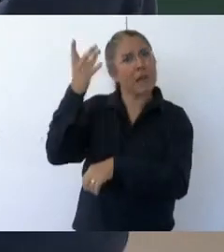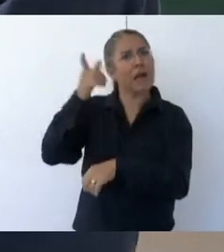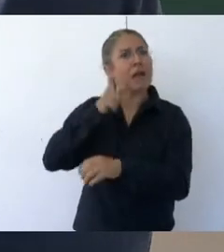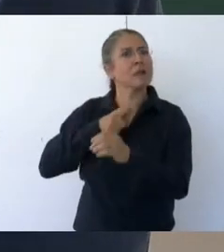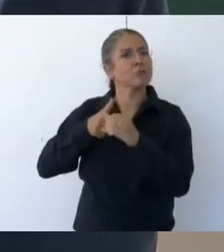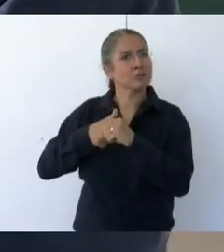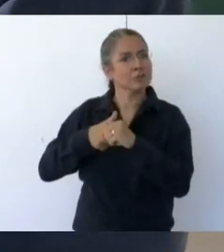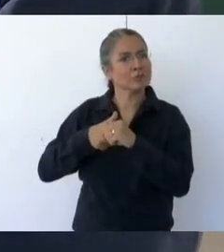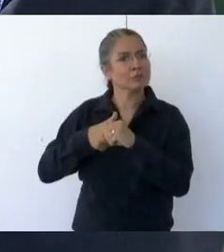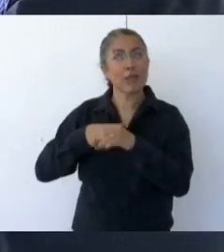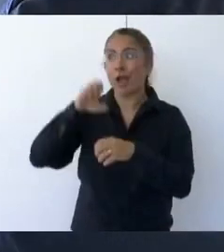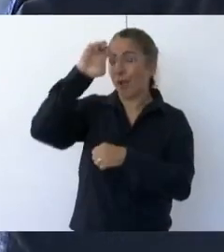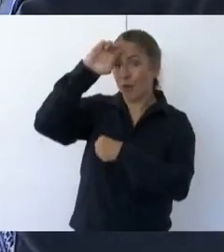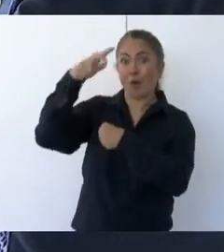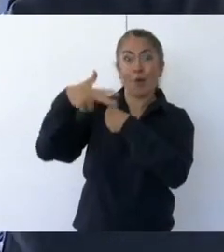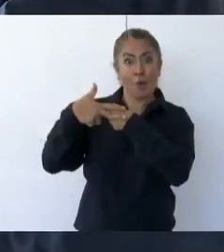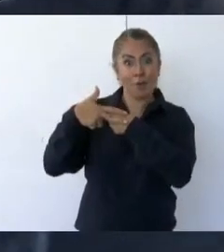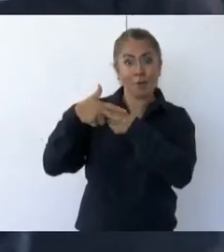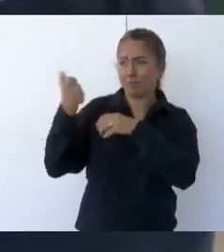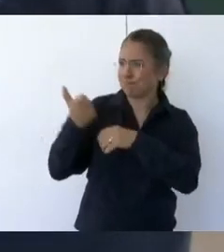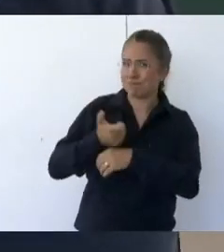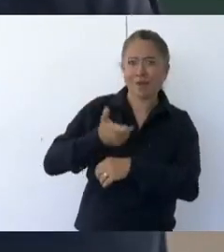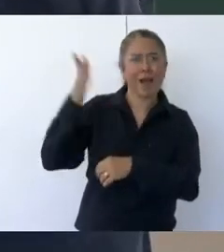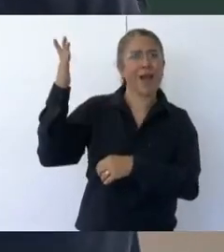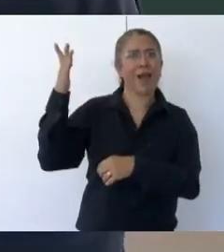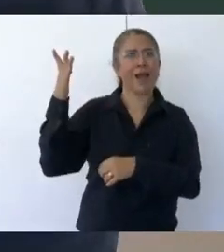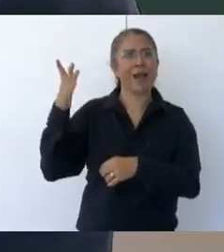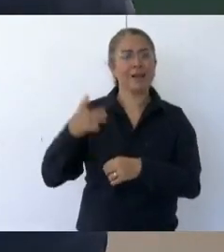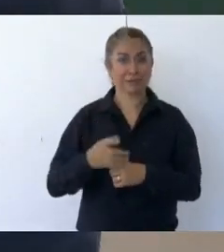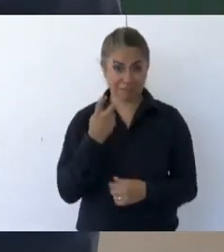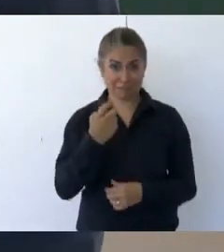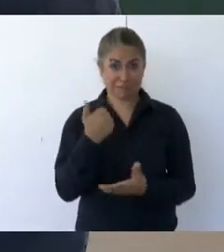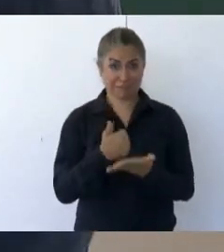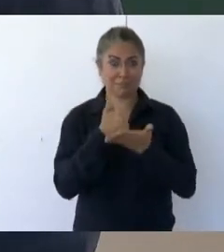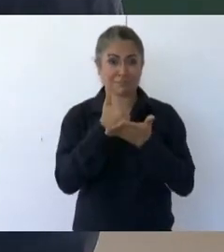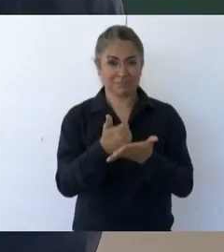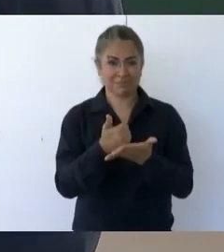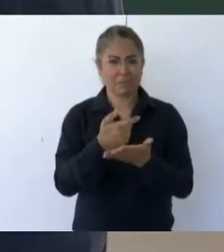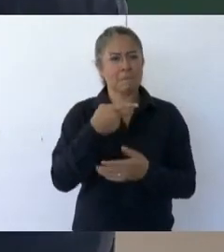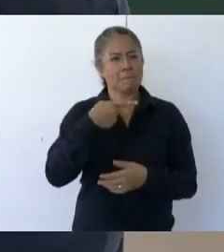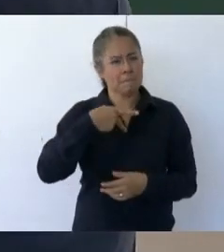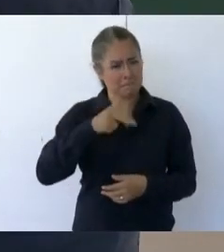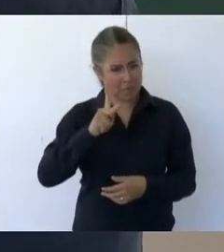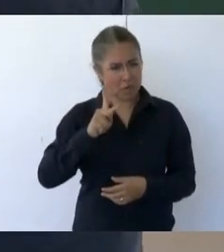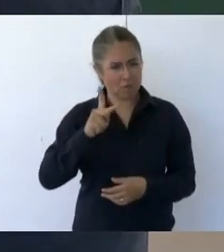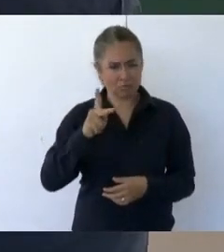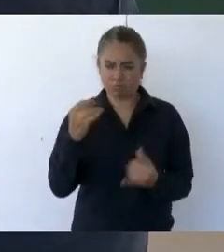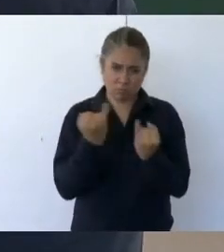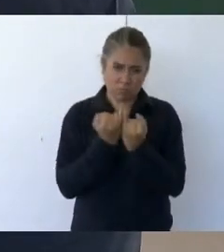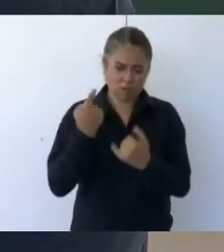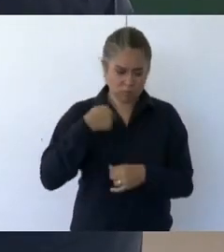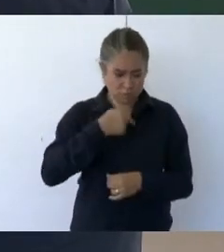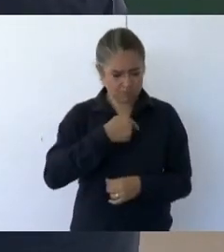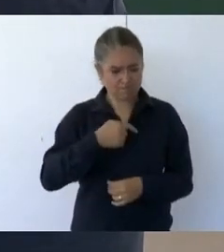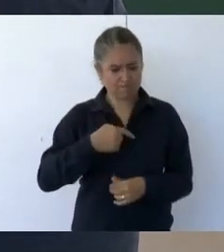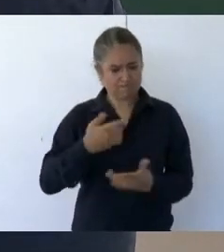esto nos ayuda. Pero así como estamos buscando ser autosuficientes